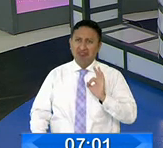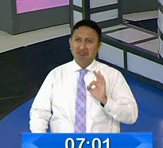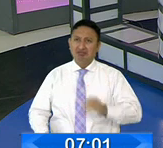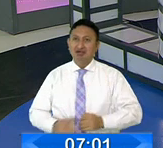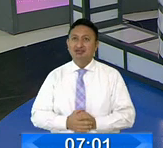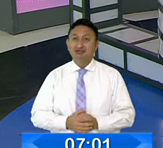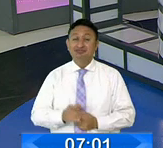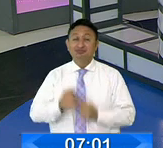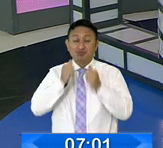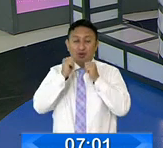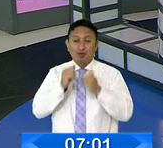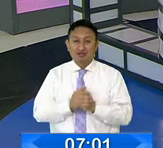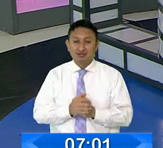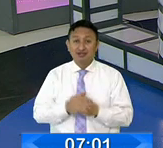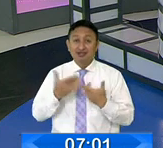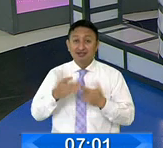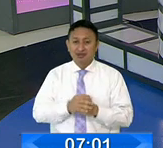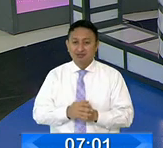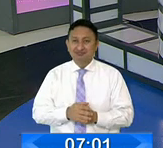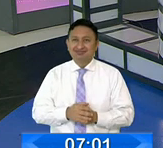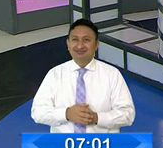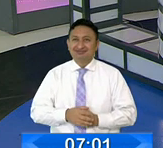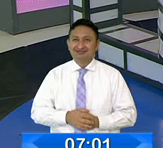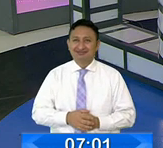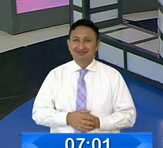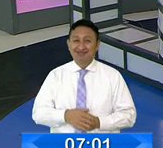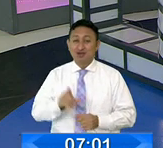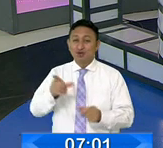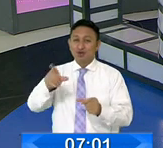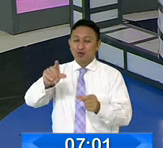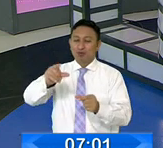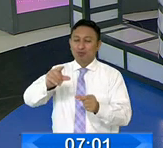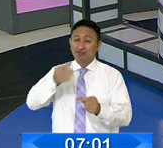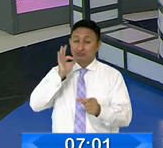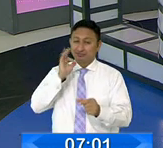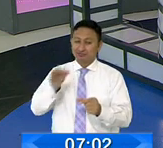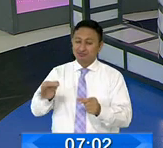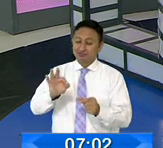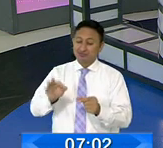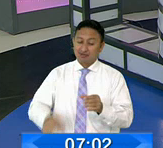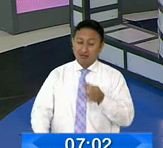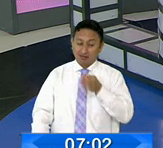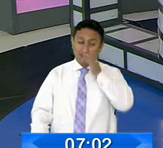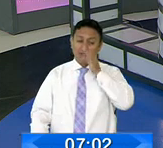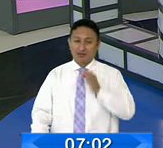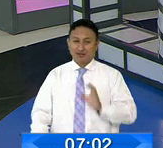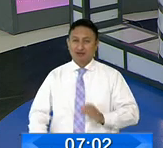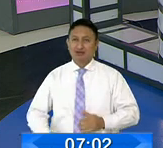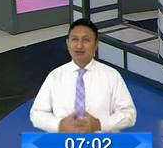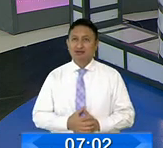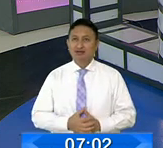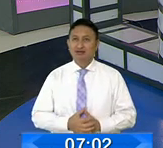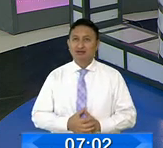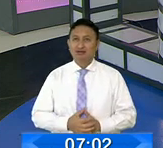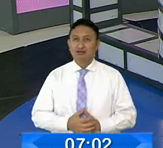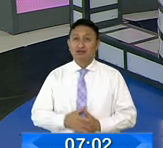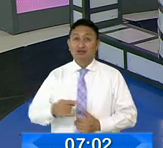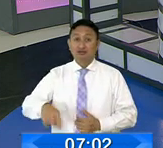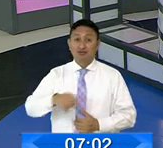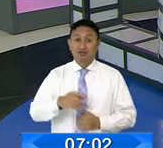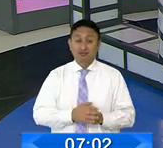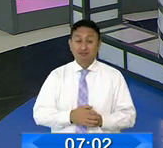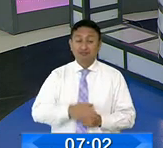La abuelita dice, ya puso rico, piquete. Rico, rico, rico. Esa es friecita, se toma como un agua fresca. Yo me encontré ahí una de